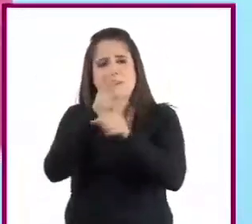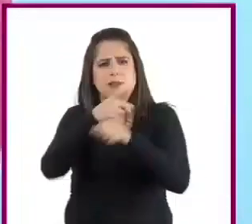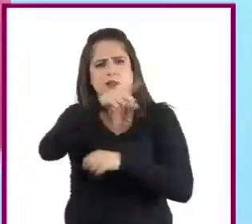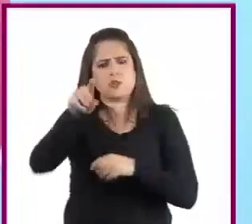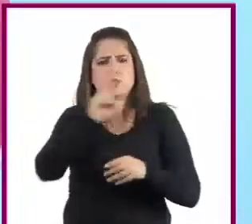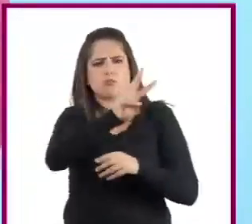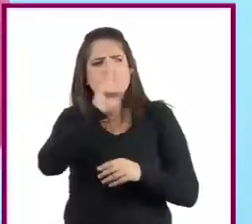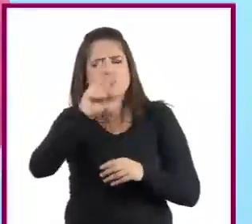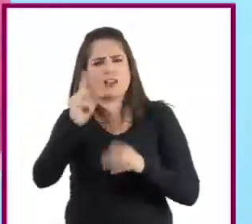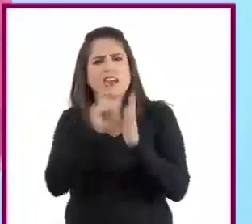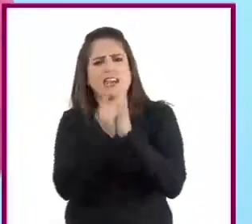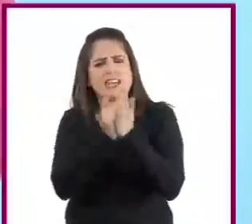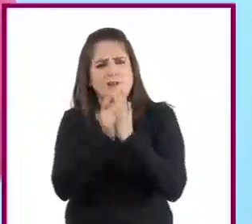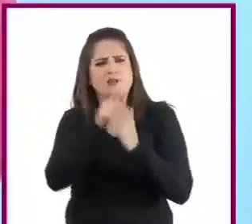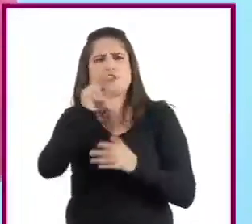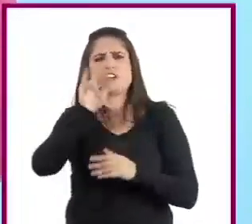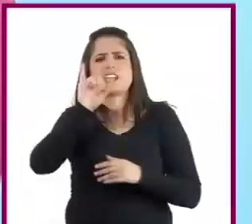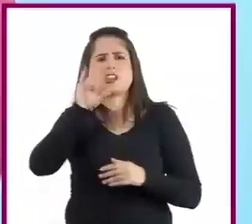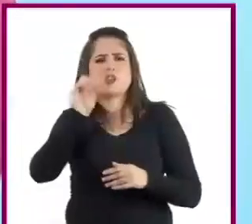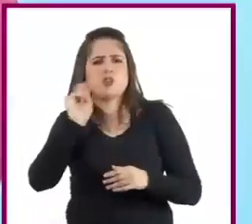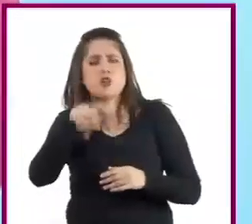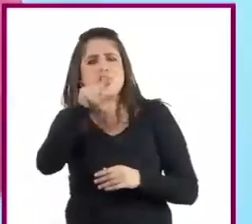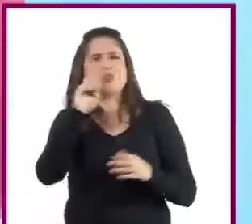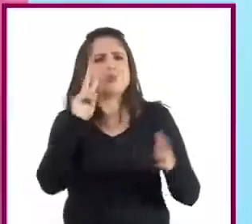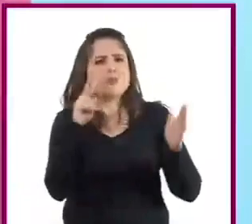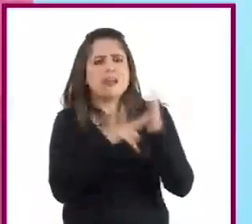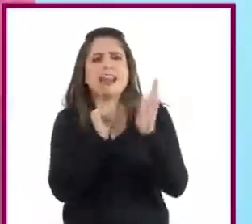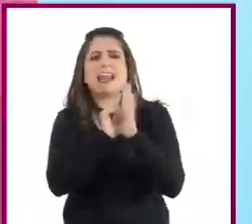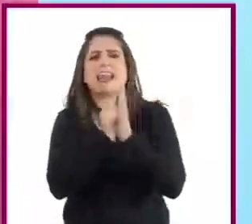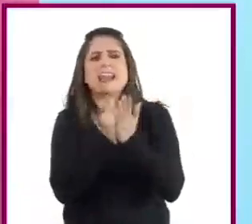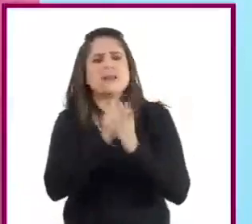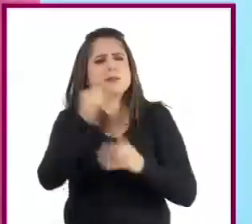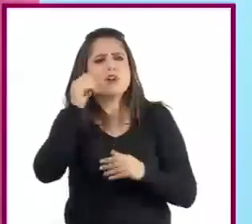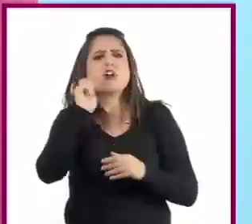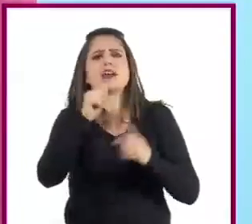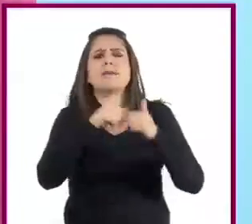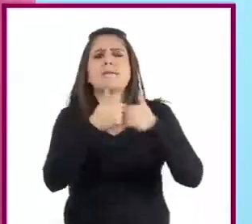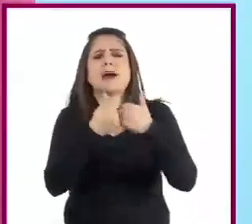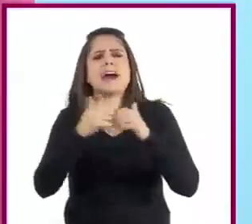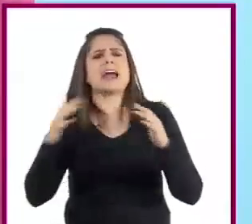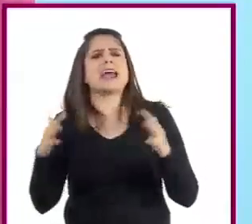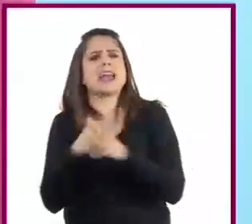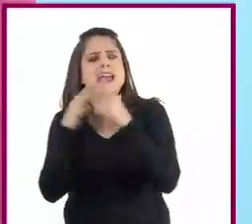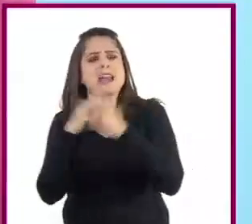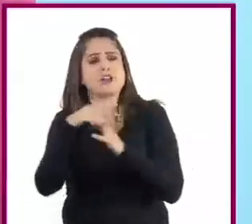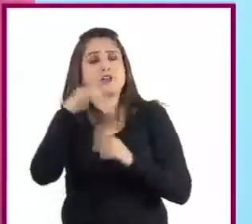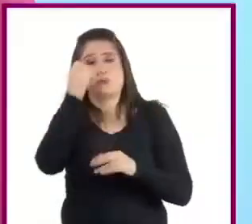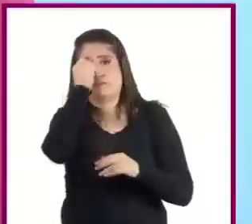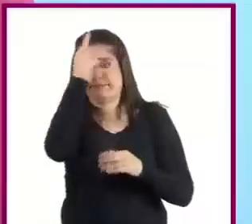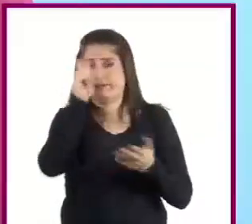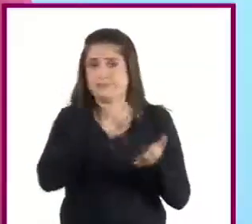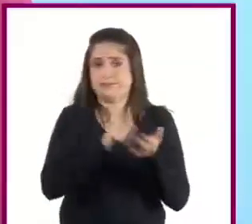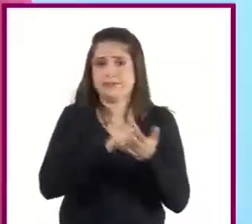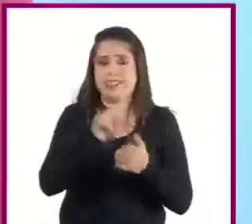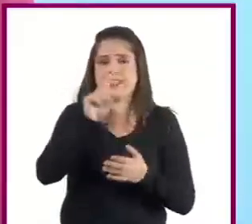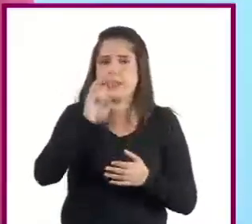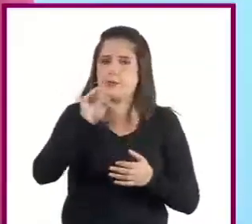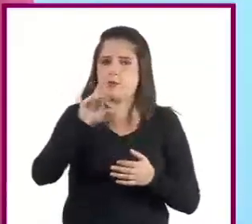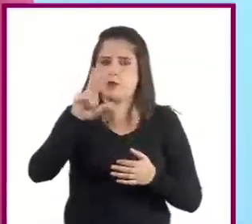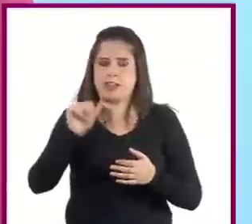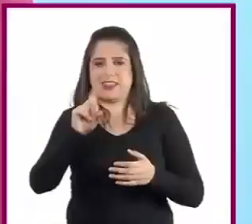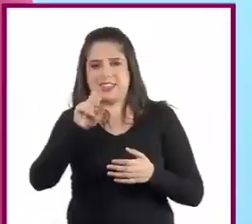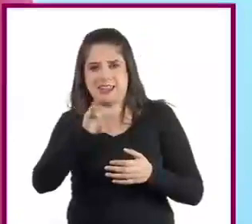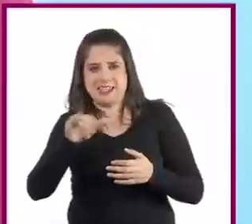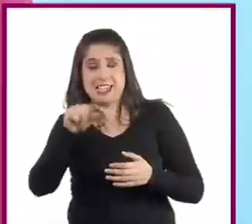página de los libros del Rincón, en donde encontrarán el libro El pan de la guerra, de Deborah Ellis. En este